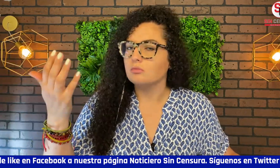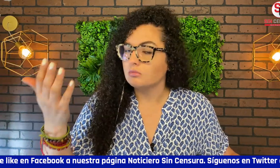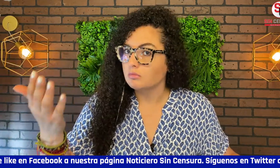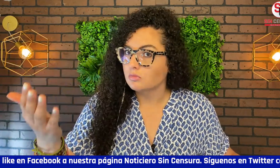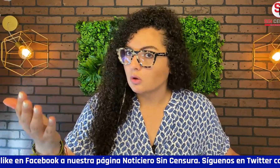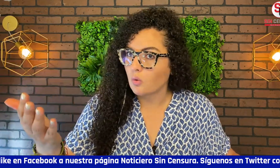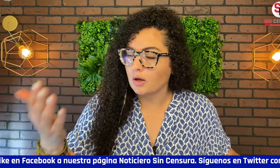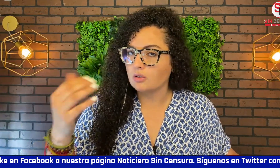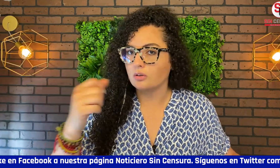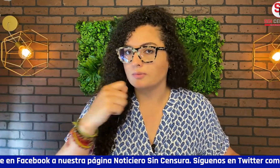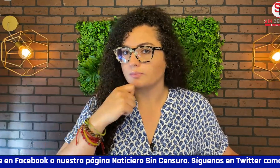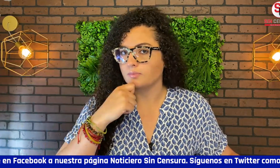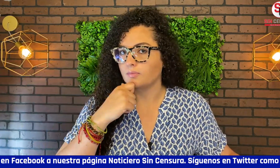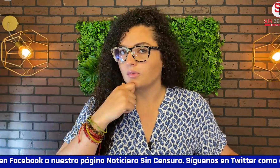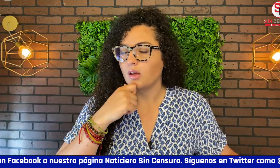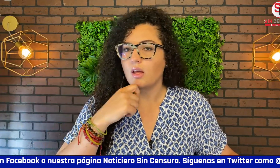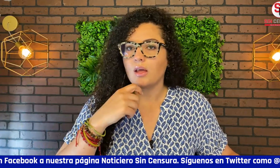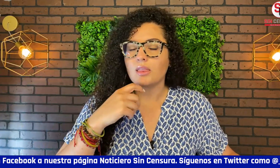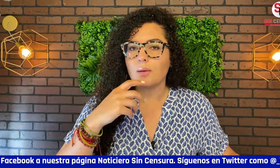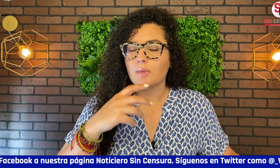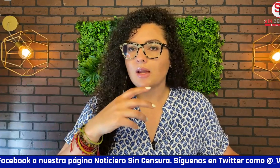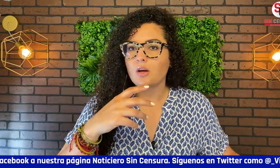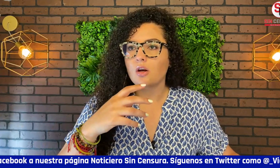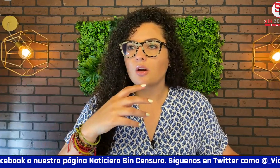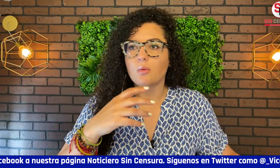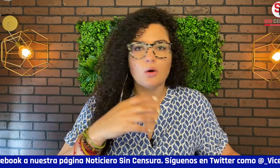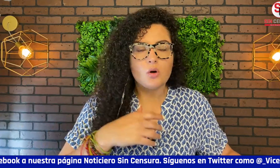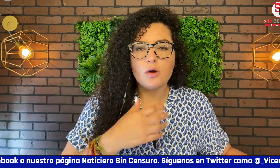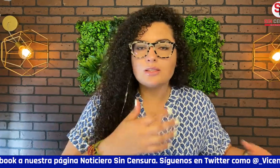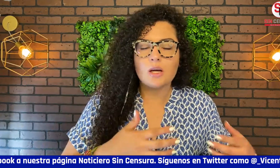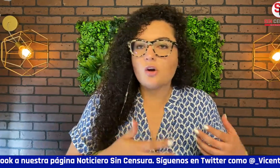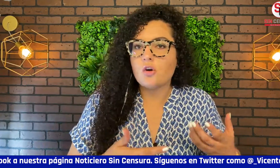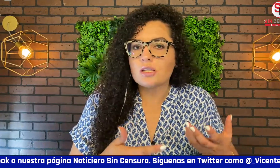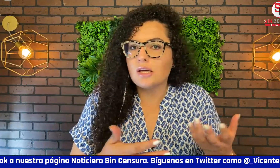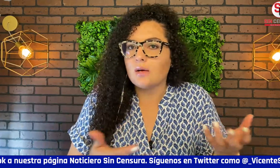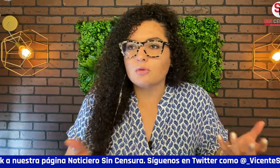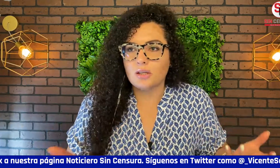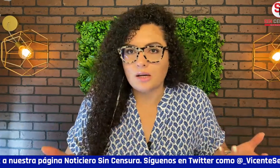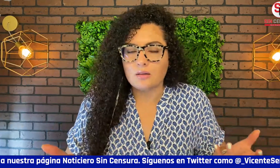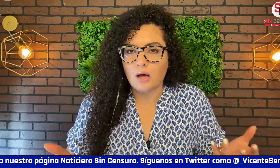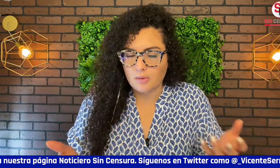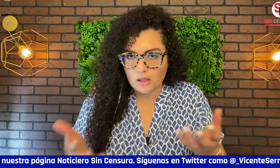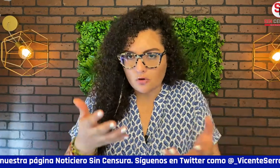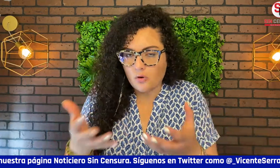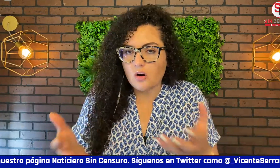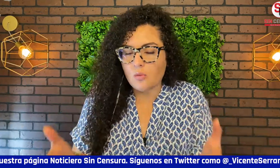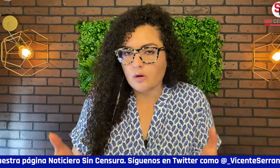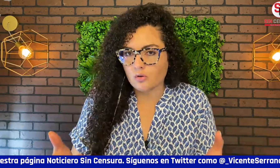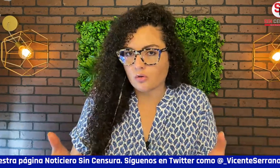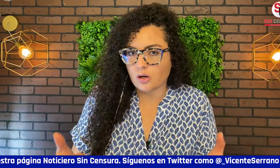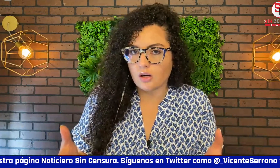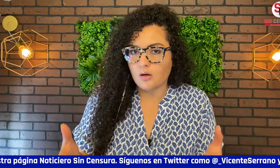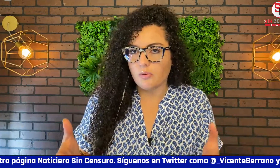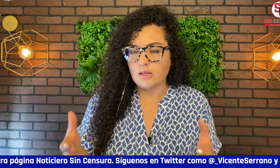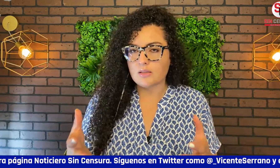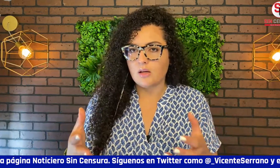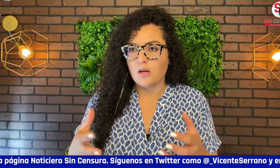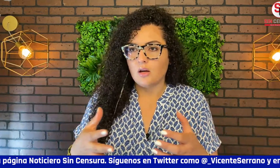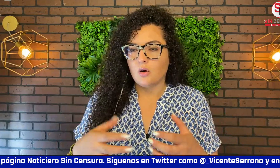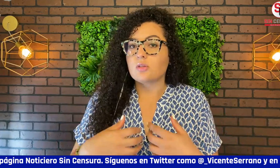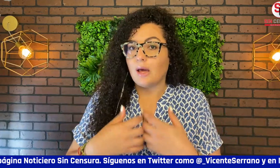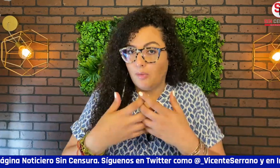participar? ¿Cuándo? También no es que no lo quisiéramos hacer. Había dos fenómenos que ocurrían en el